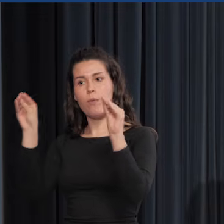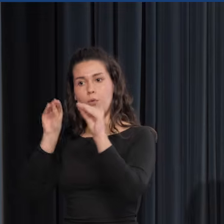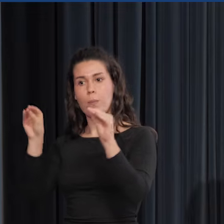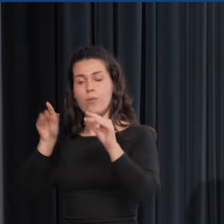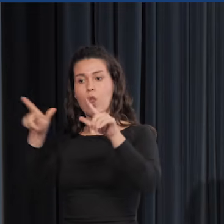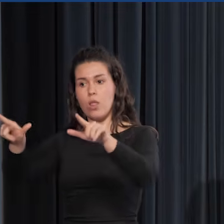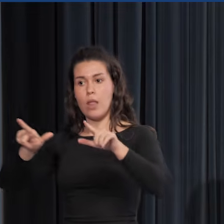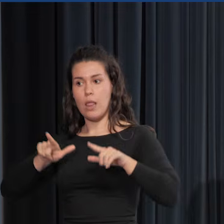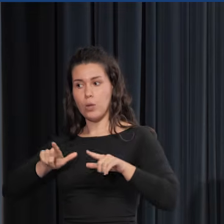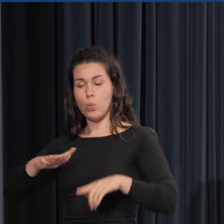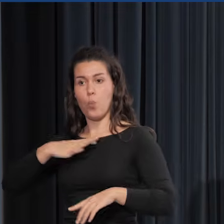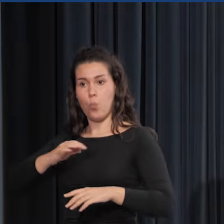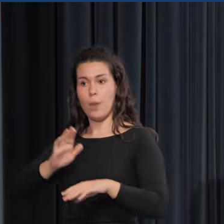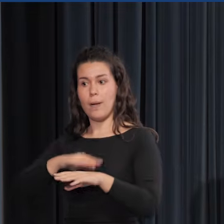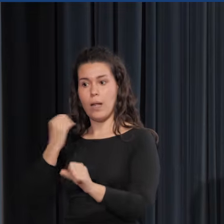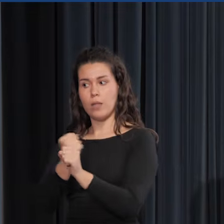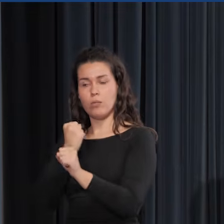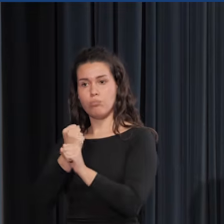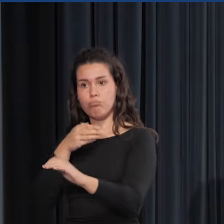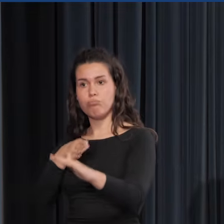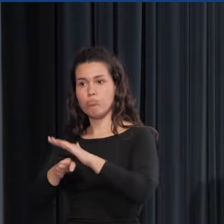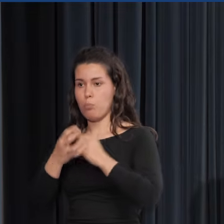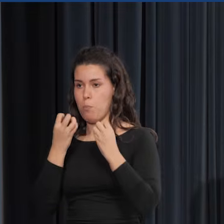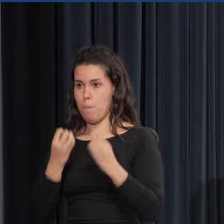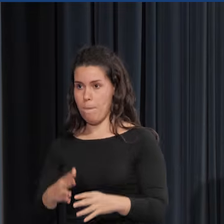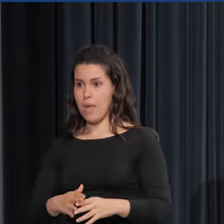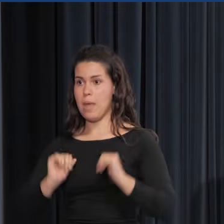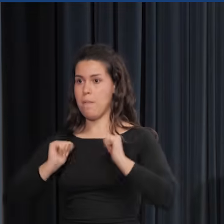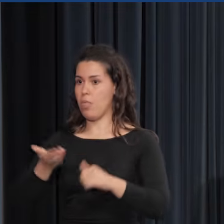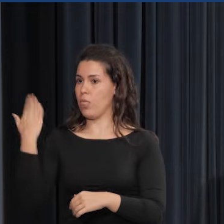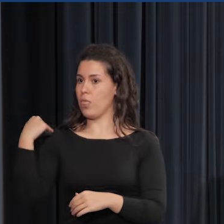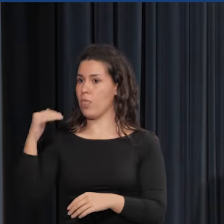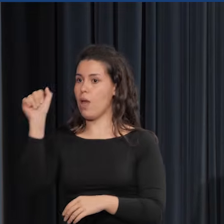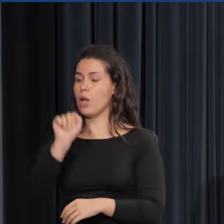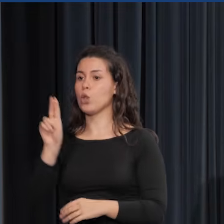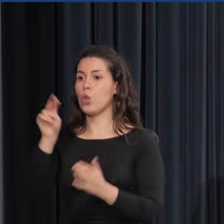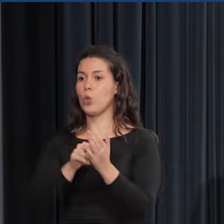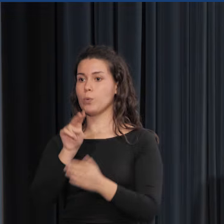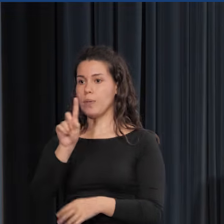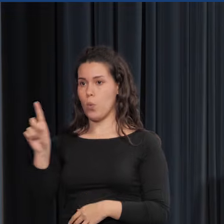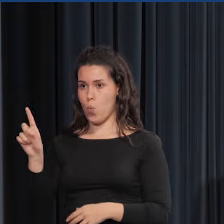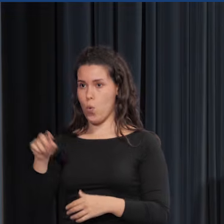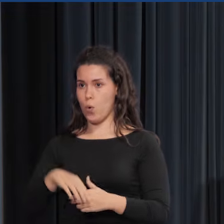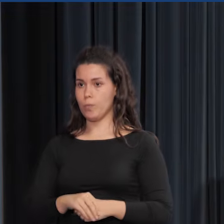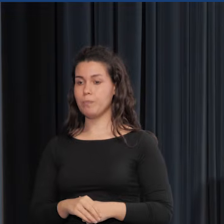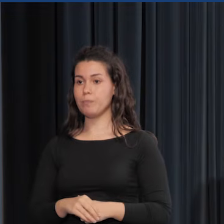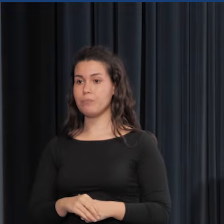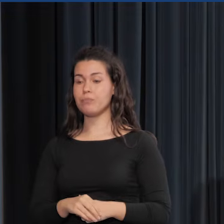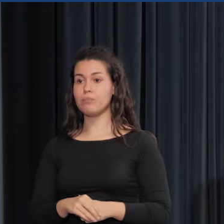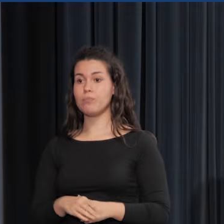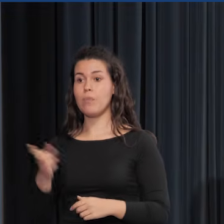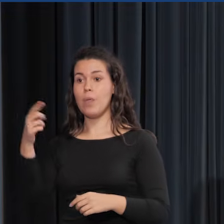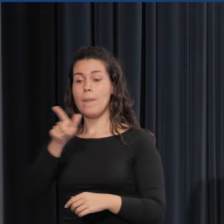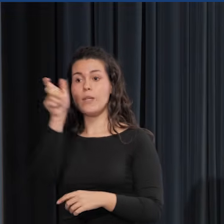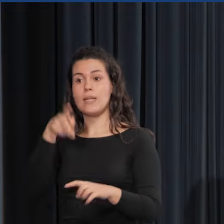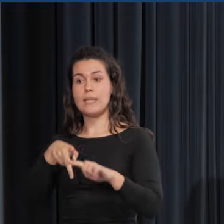que es habilitante para el ejercicio de la profesión y que empezó a regularse en el año 2001, que de hecho es de los técnicos que os voy a